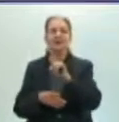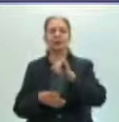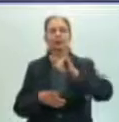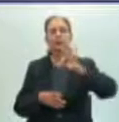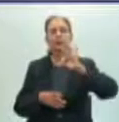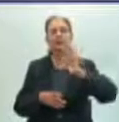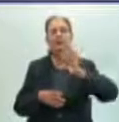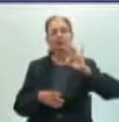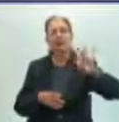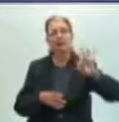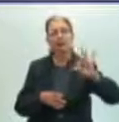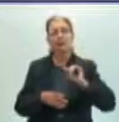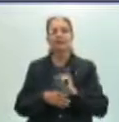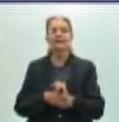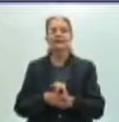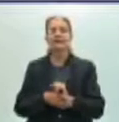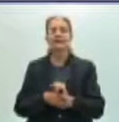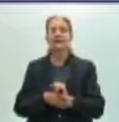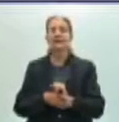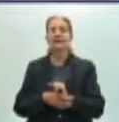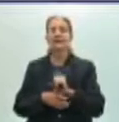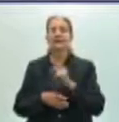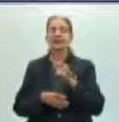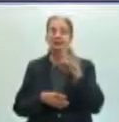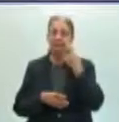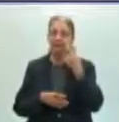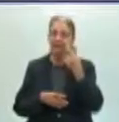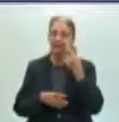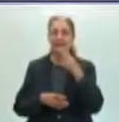188. Verifiquen ustedes su respuesta.